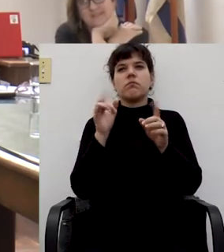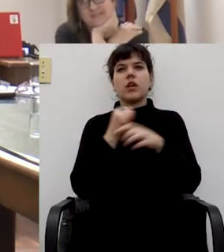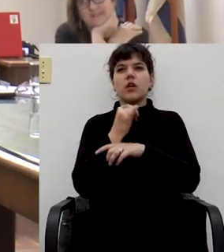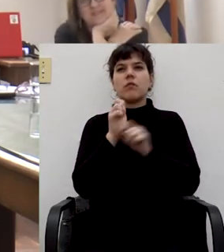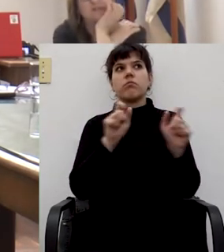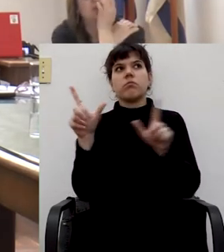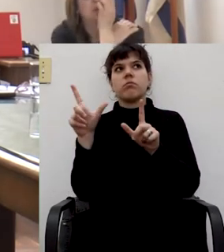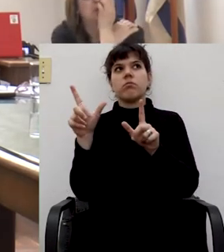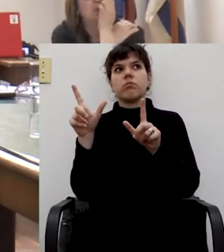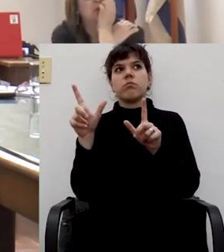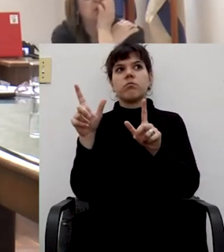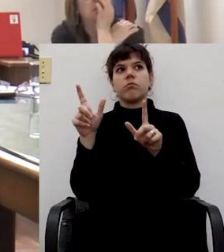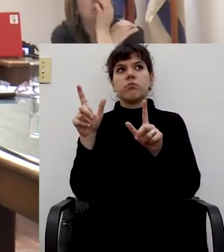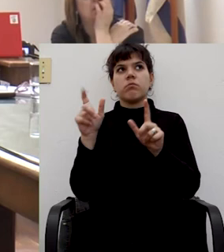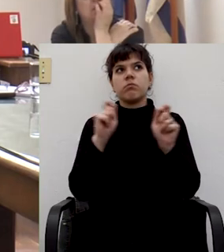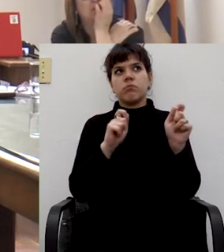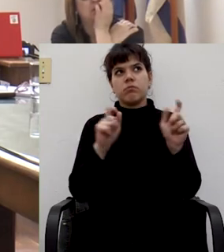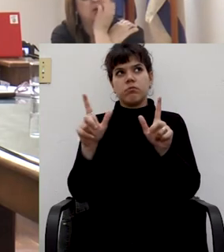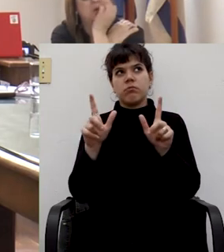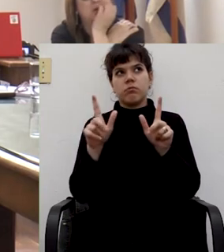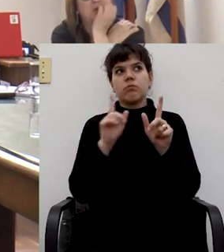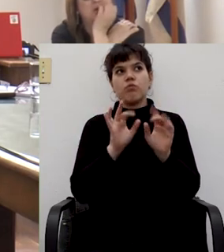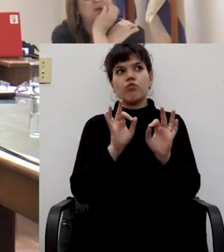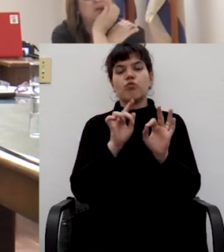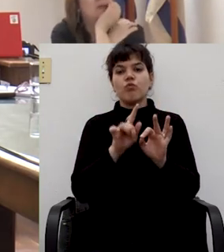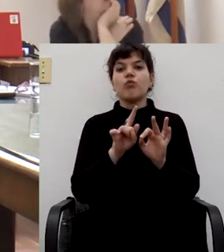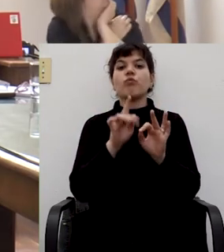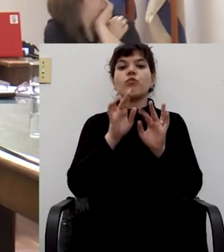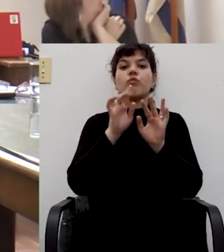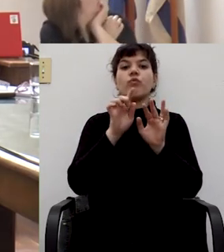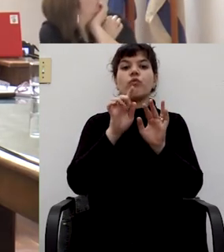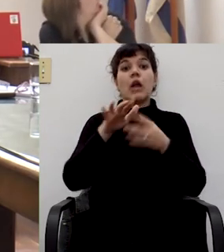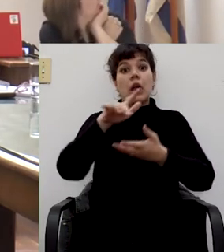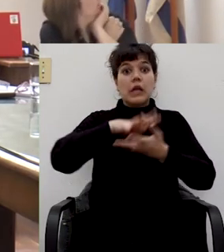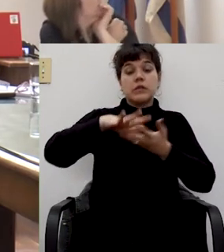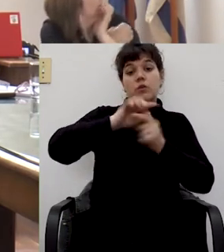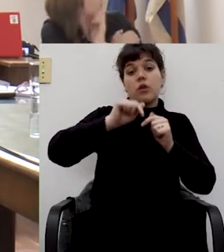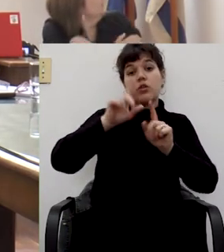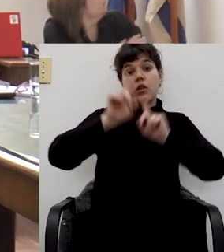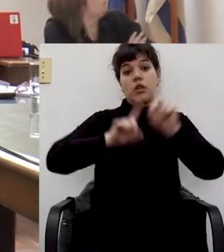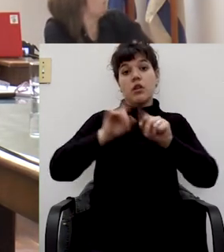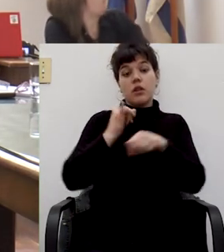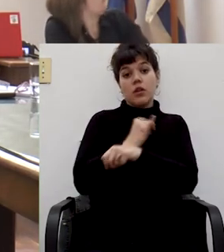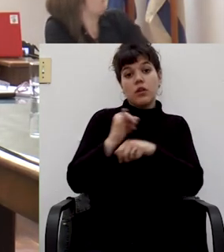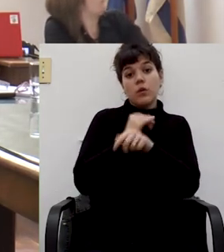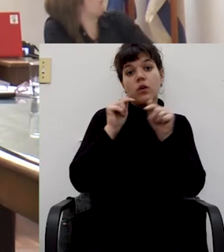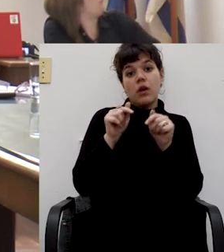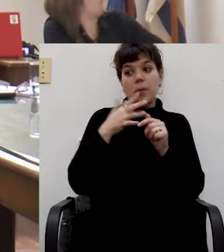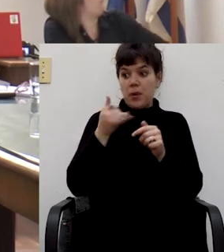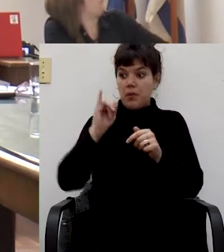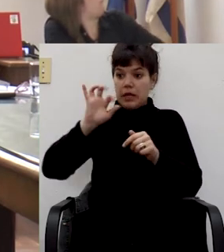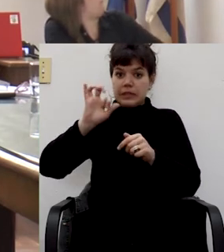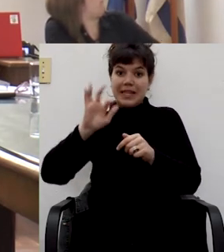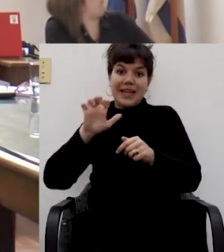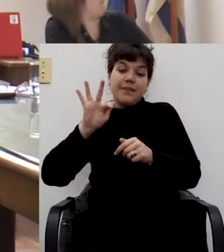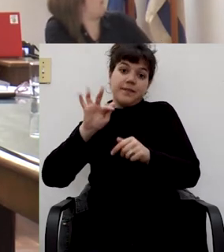dudas. ¿Para el lado? Sí, ahí. El estado de situación institucional es fundamental, en este caso, bueno, en el ICET,